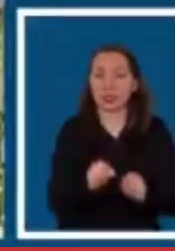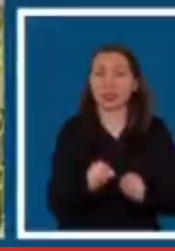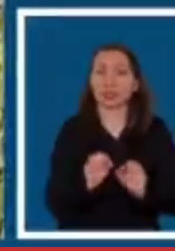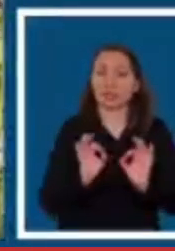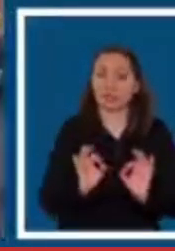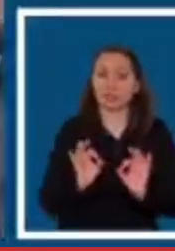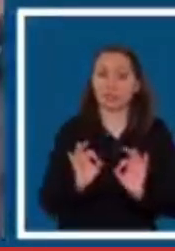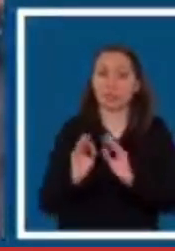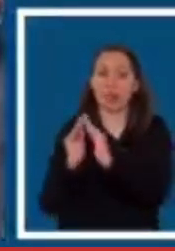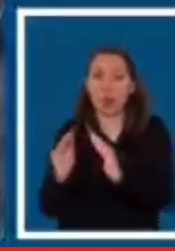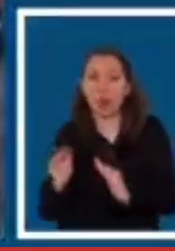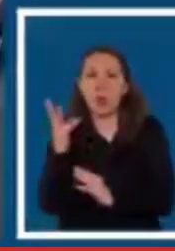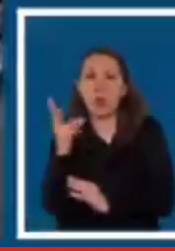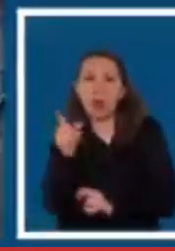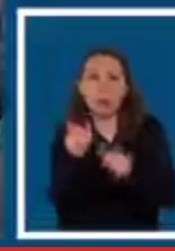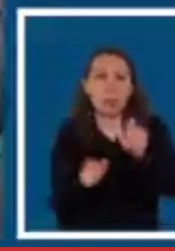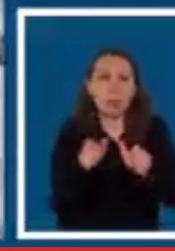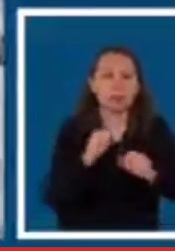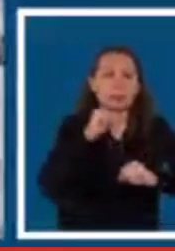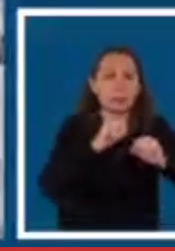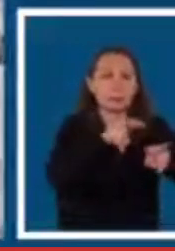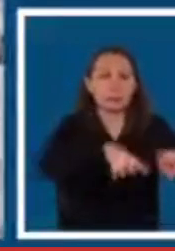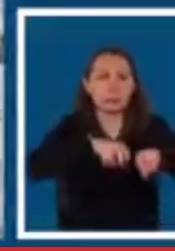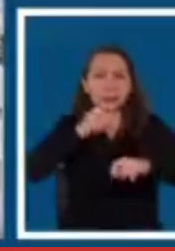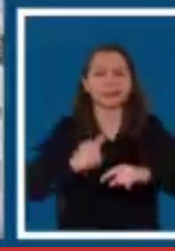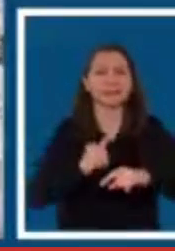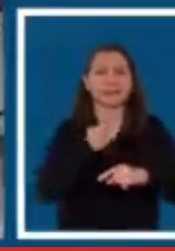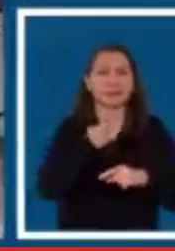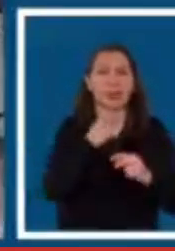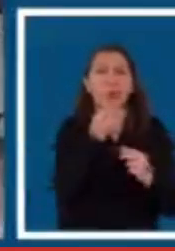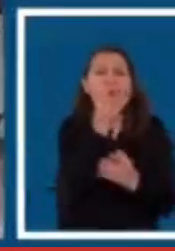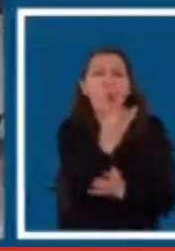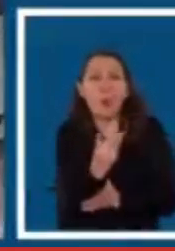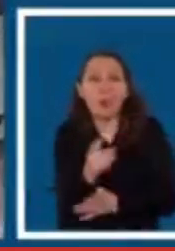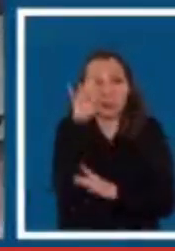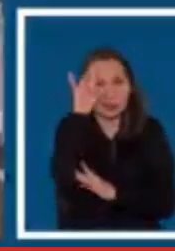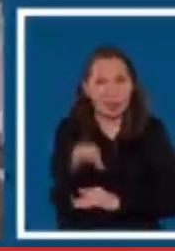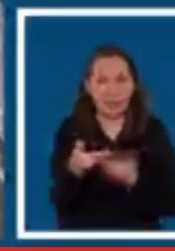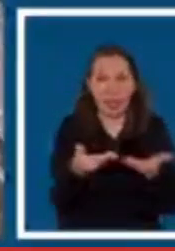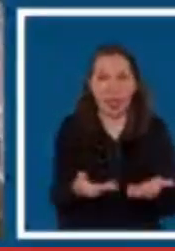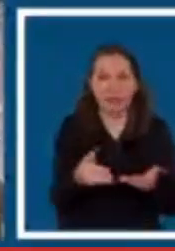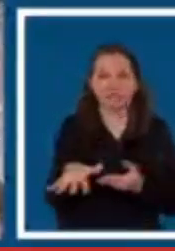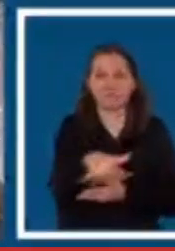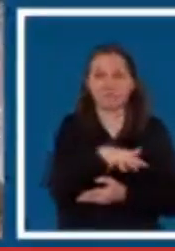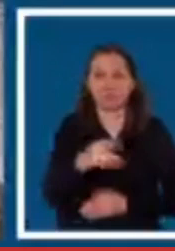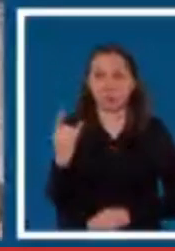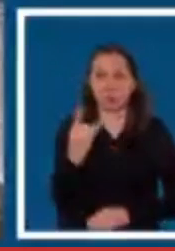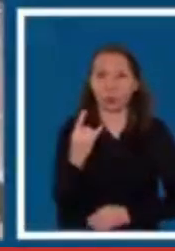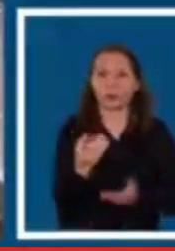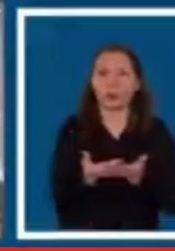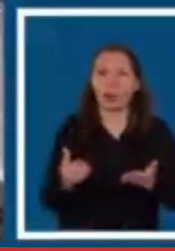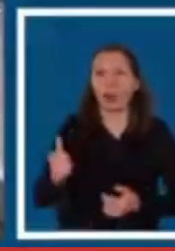pertinente de hogares de personas de productores de empresas que se han visto afectadas en el marco de esta emergencia y para eso